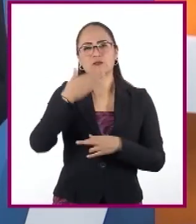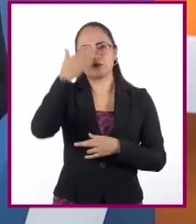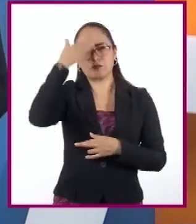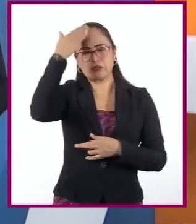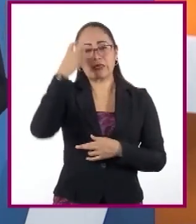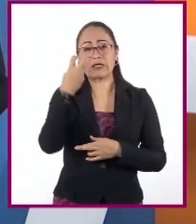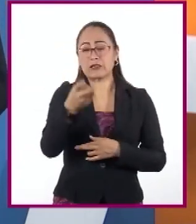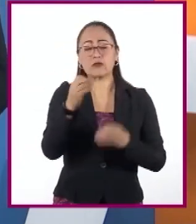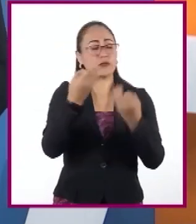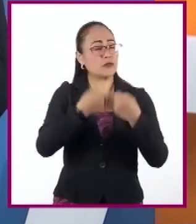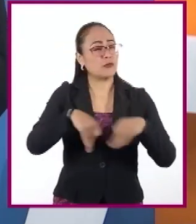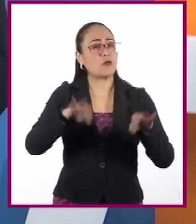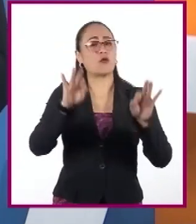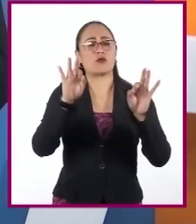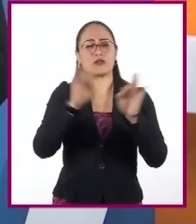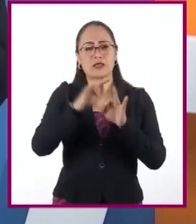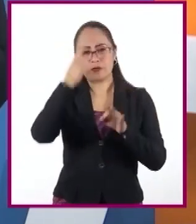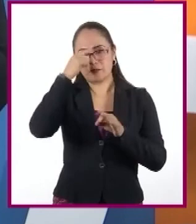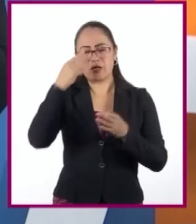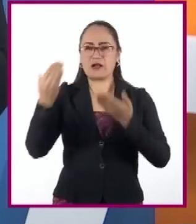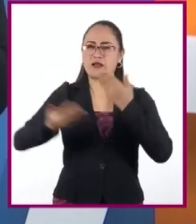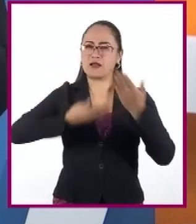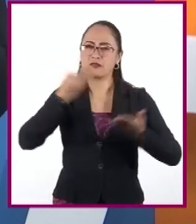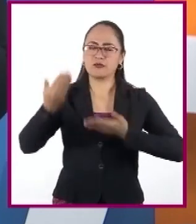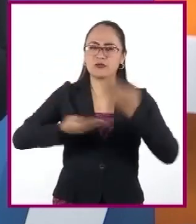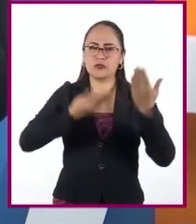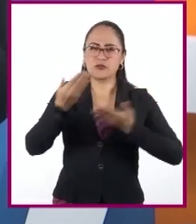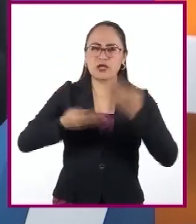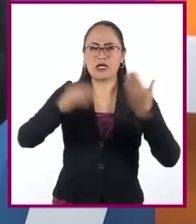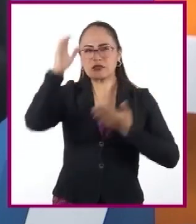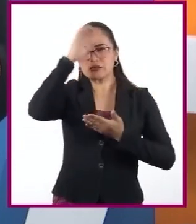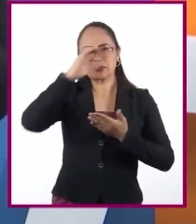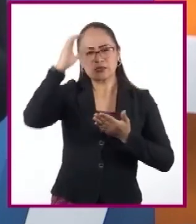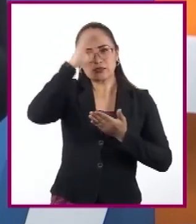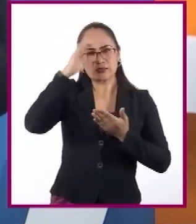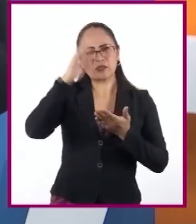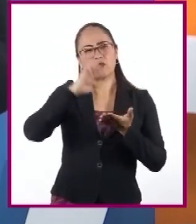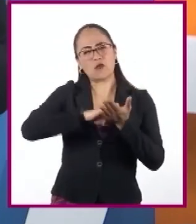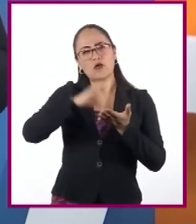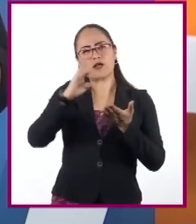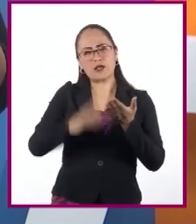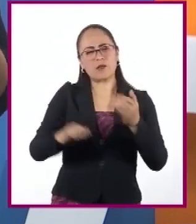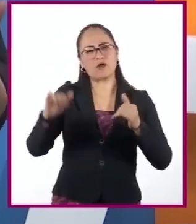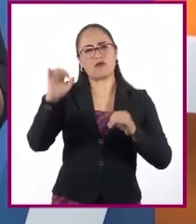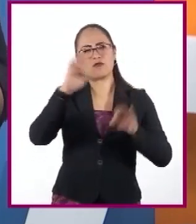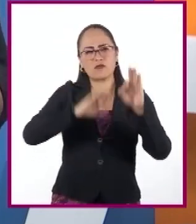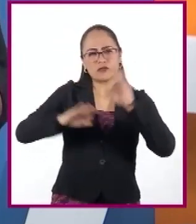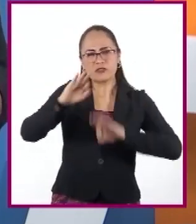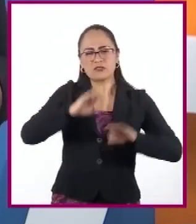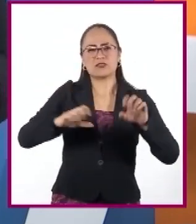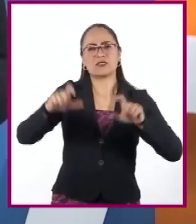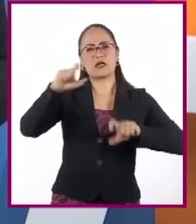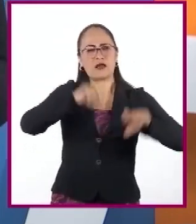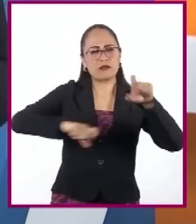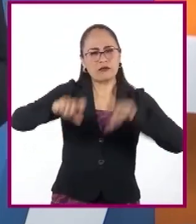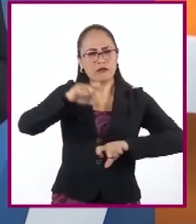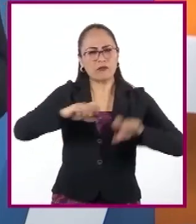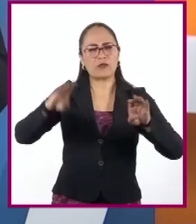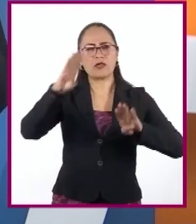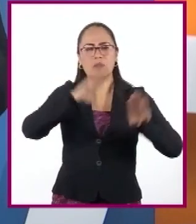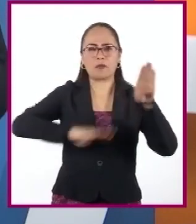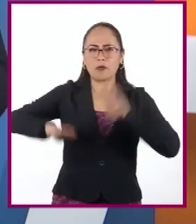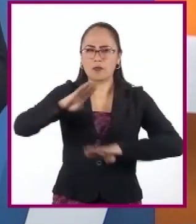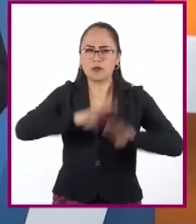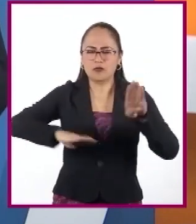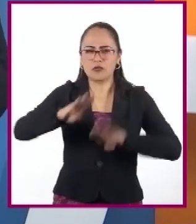herramienta fundamental para el estudio de las ciencias, tales como la física, la química, la biología